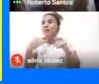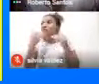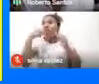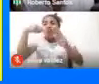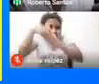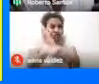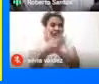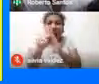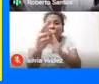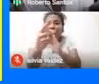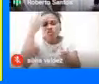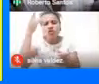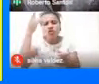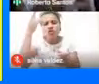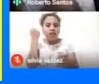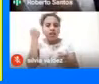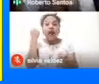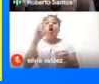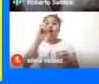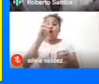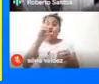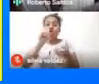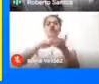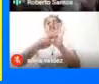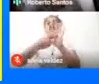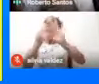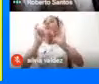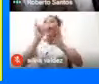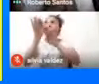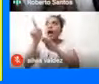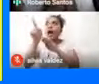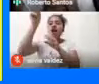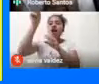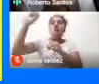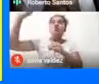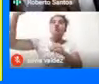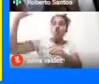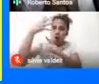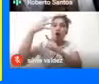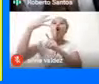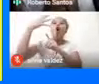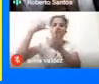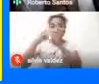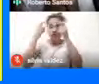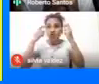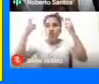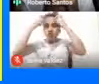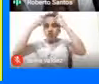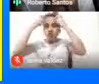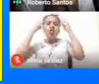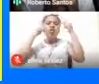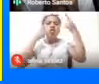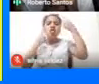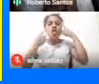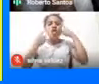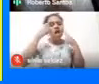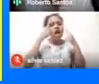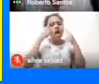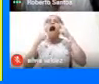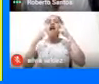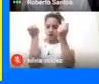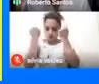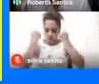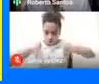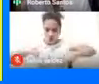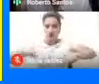El oro representaba La luz del sol El conocimiento El oro Es el sudor del sol Que tiene que hacer Un gran esfuerzo